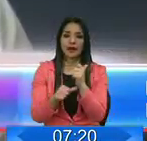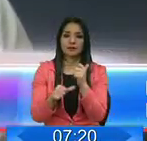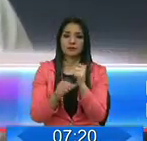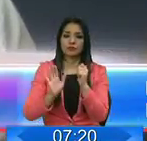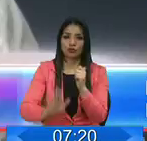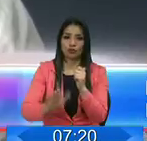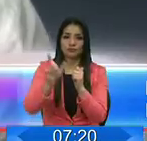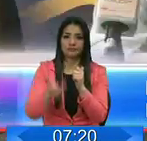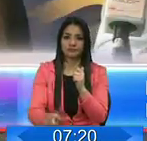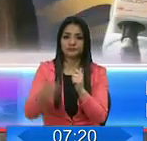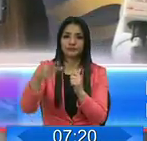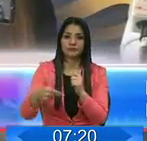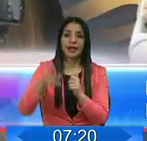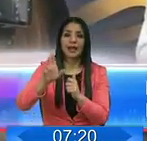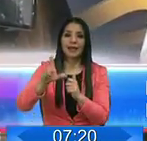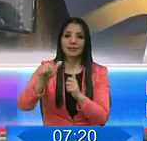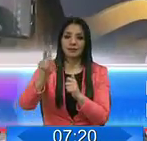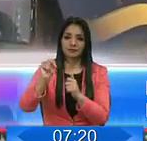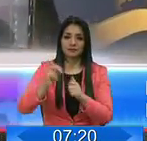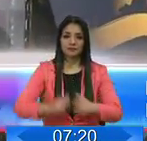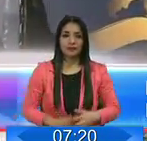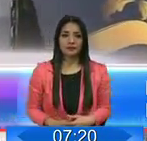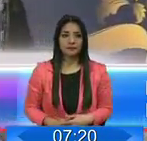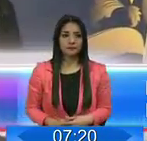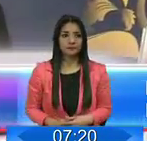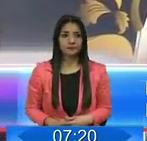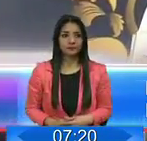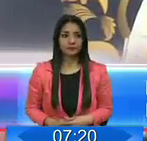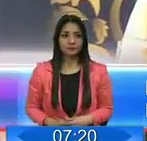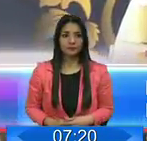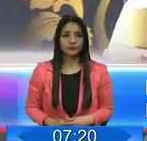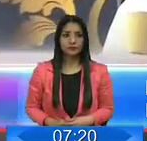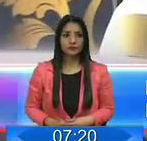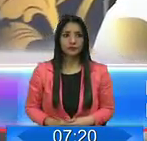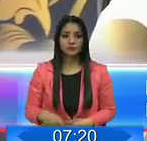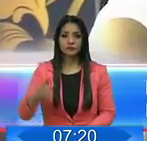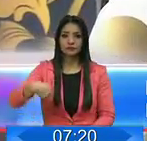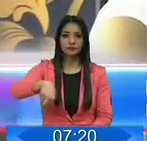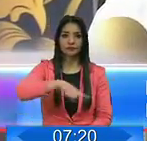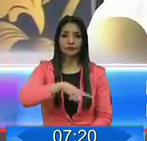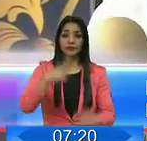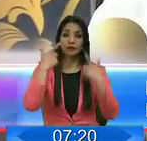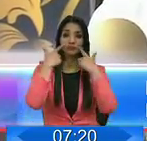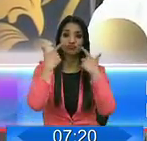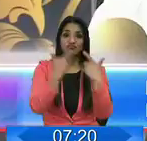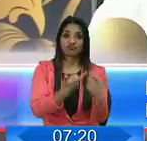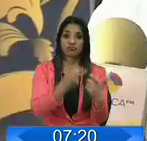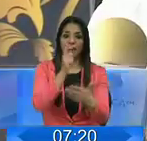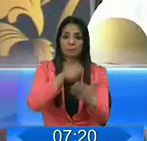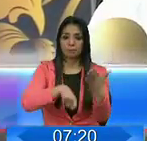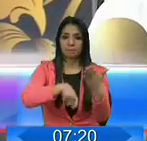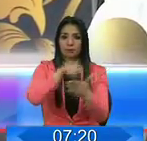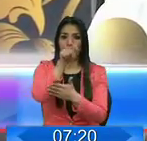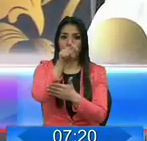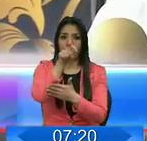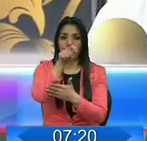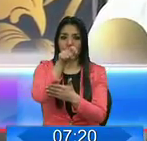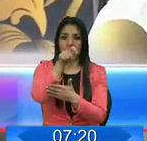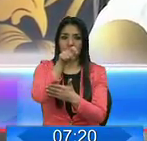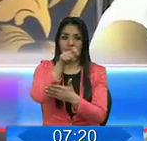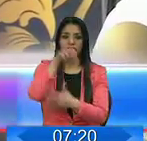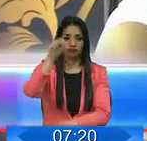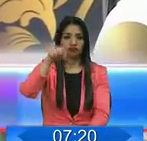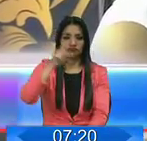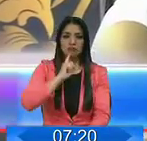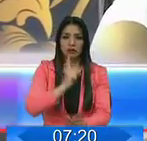Rodríguez. Nosotros vamos a aprobar ante la Fiscalía General del Estado la existencia del delito